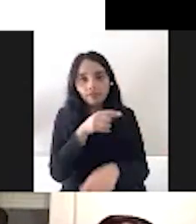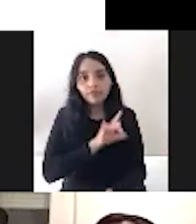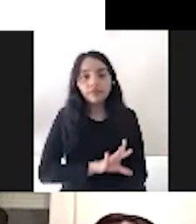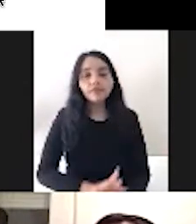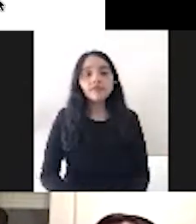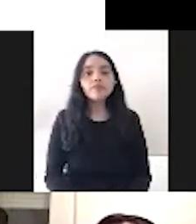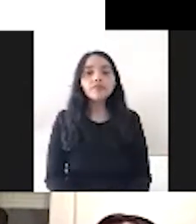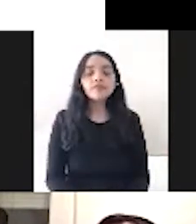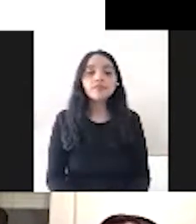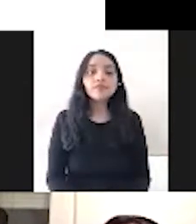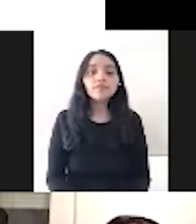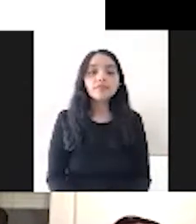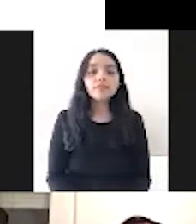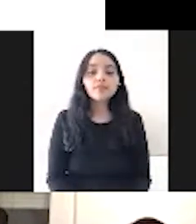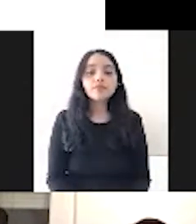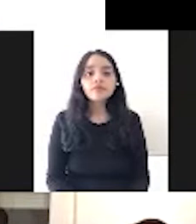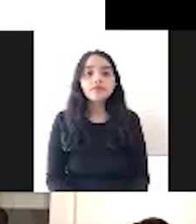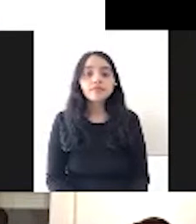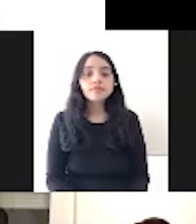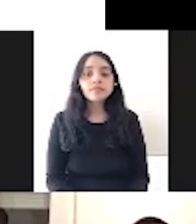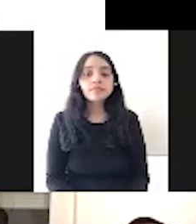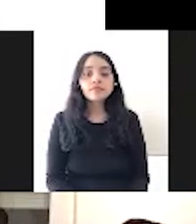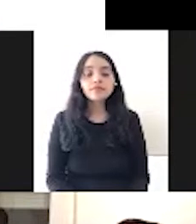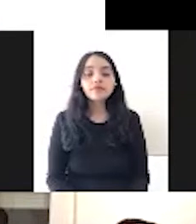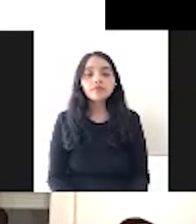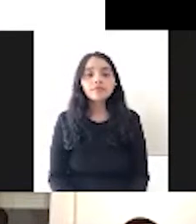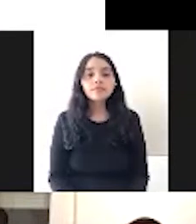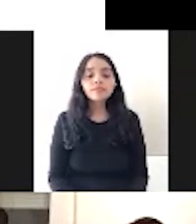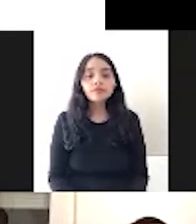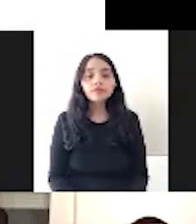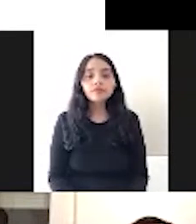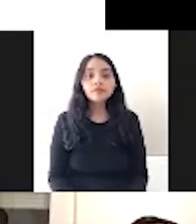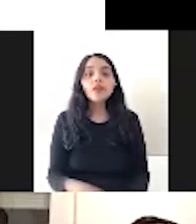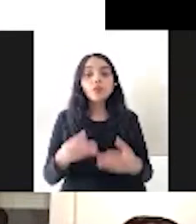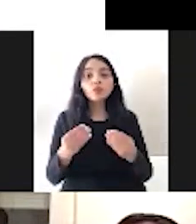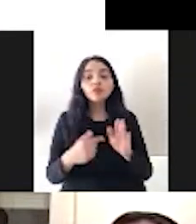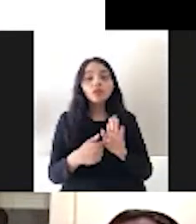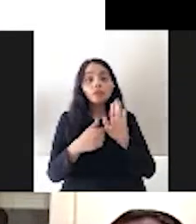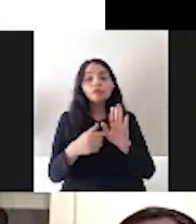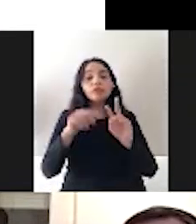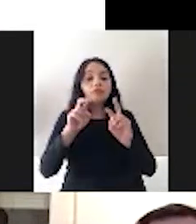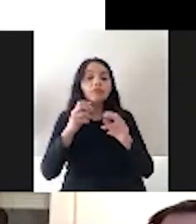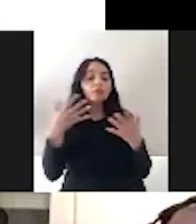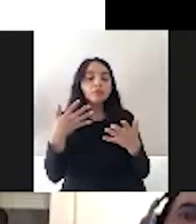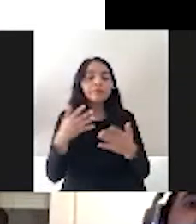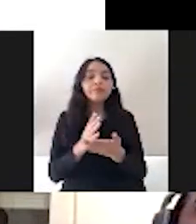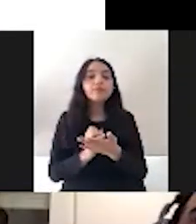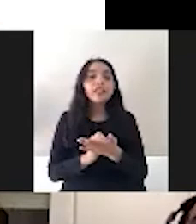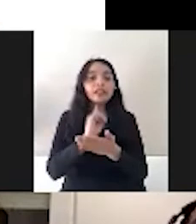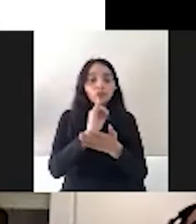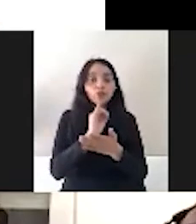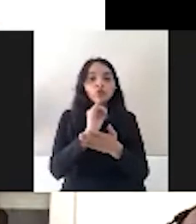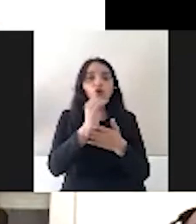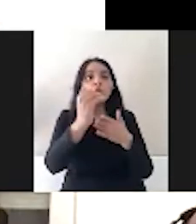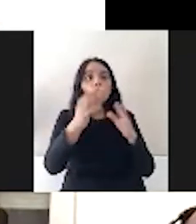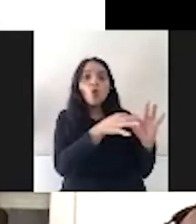A ver, ahí sí. Bueno, la presentación, vamos a hablar un poco de la introducción, la justificación de por